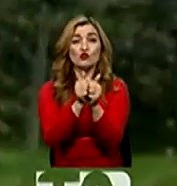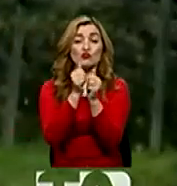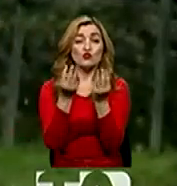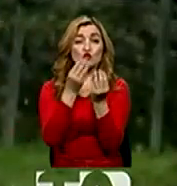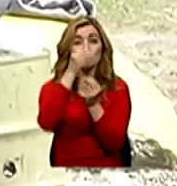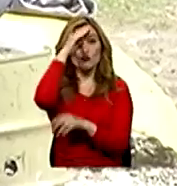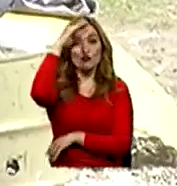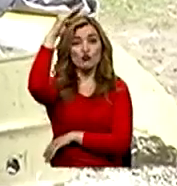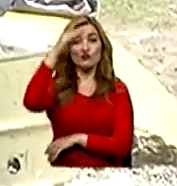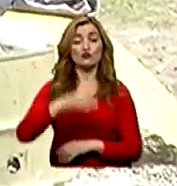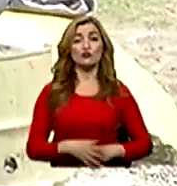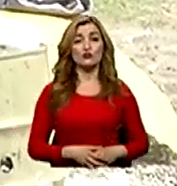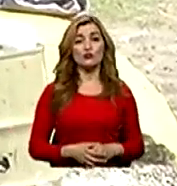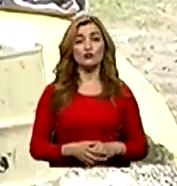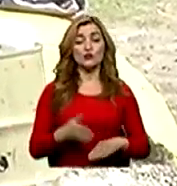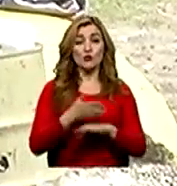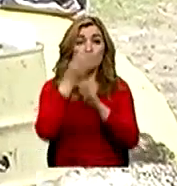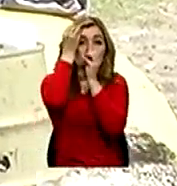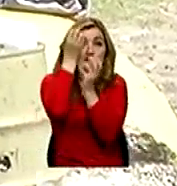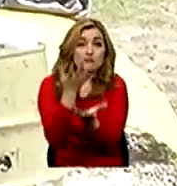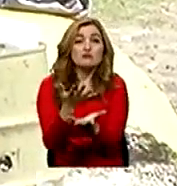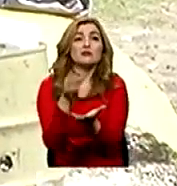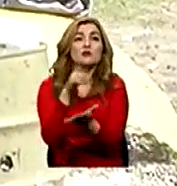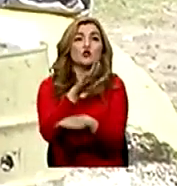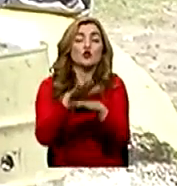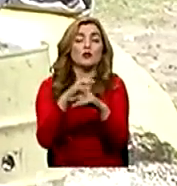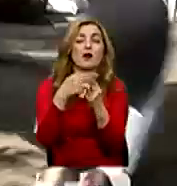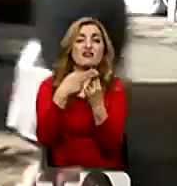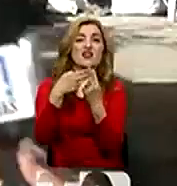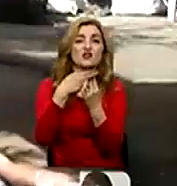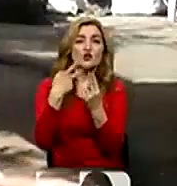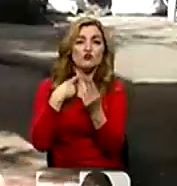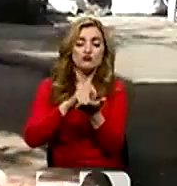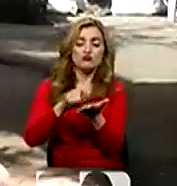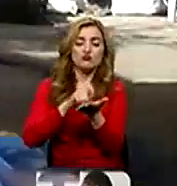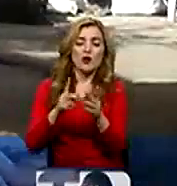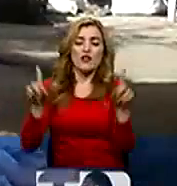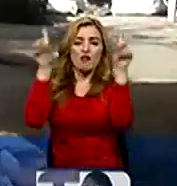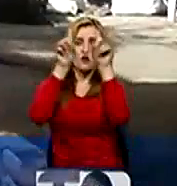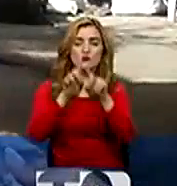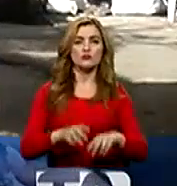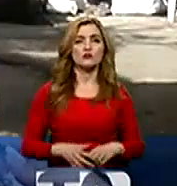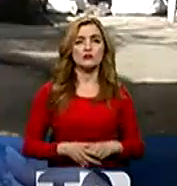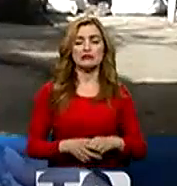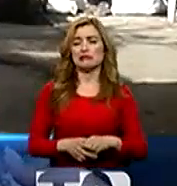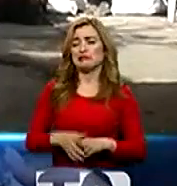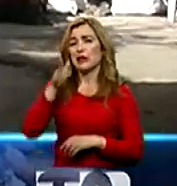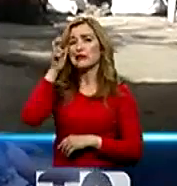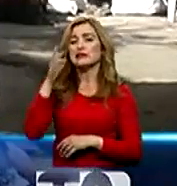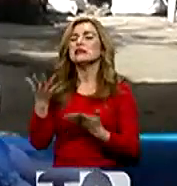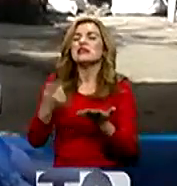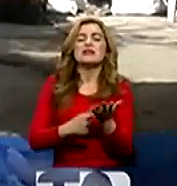de uniformados, pero que luego les informaron que solo se trataba de un censo. ¿Qué pensaste? Yo, que nos iban a desalojar, que nos